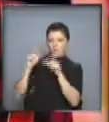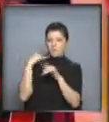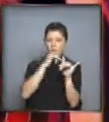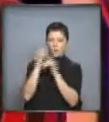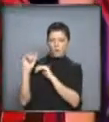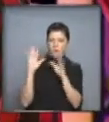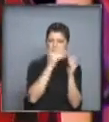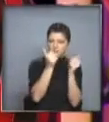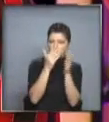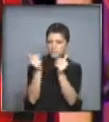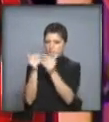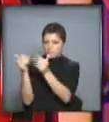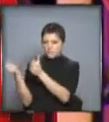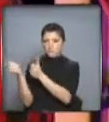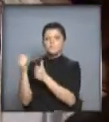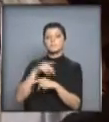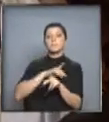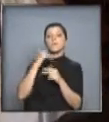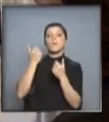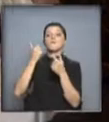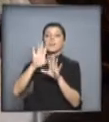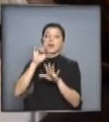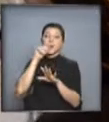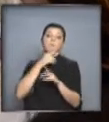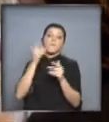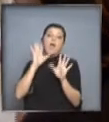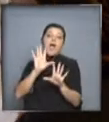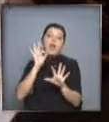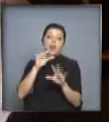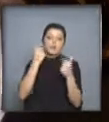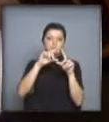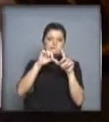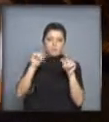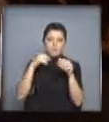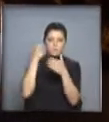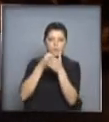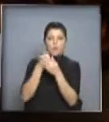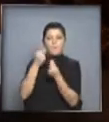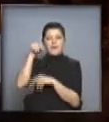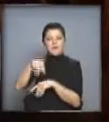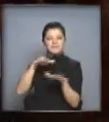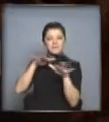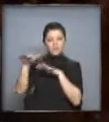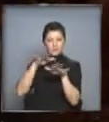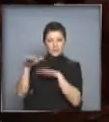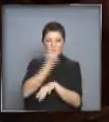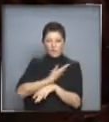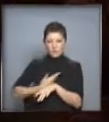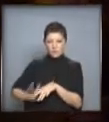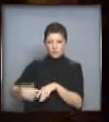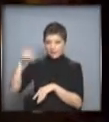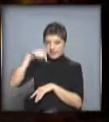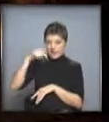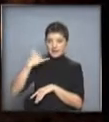chicos no podían, por algo los chicos peleaban por el boleto estudiantil, sí, porque significa que en esa etapa de la historia, en ese país, en